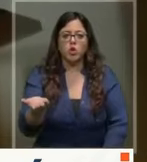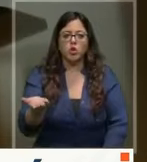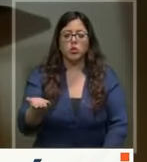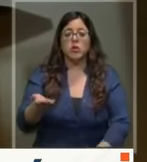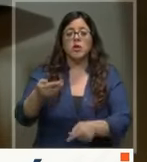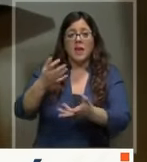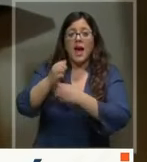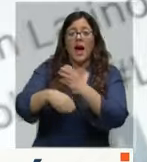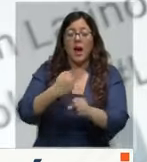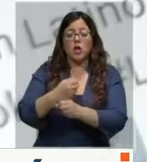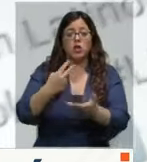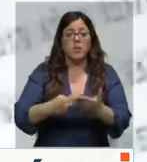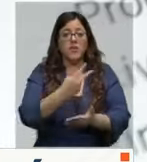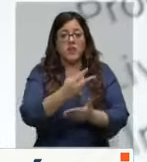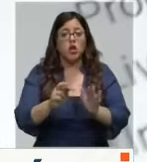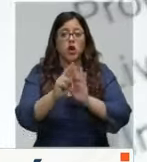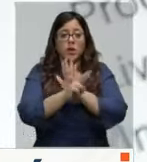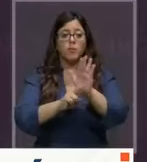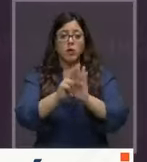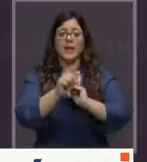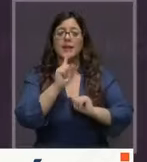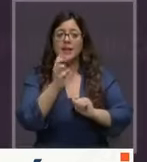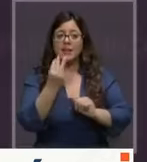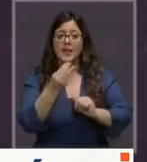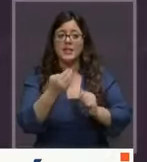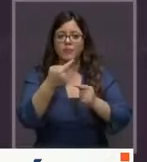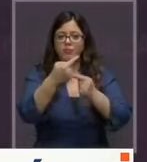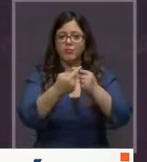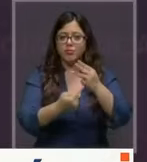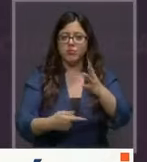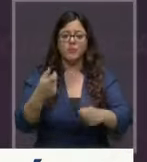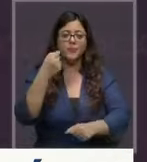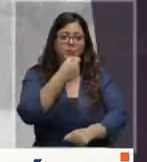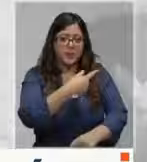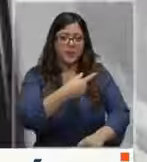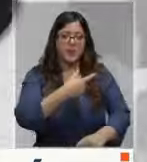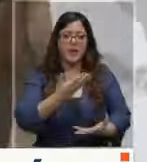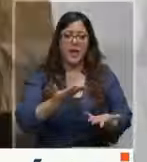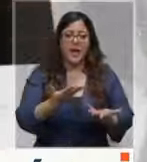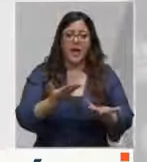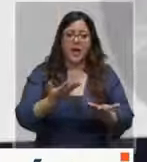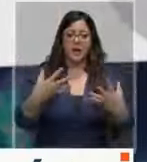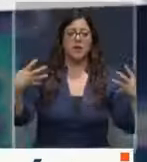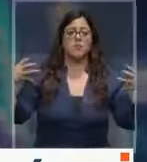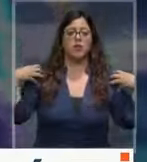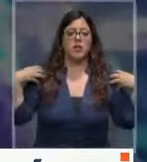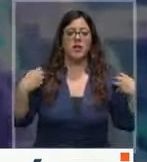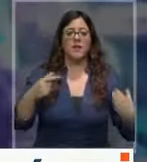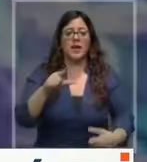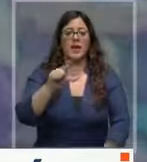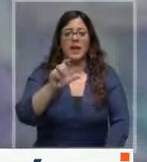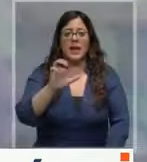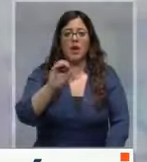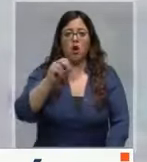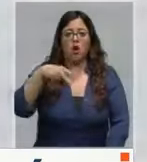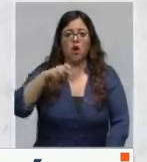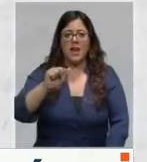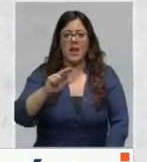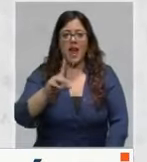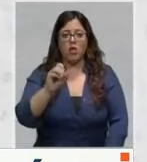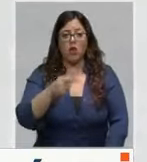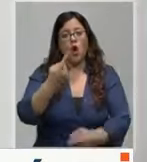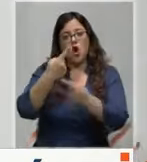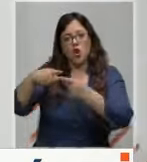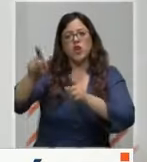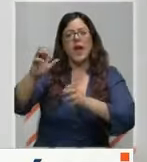de 2022, reportajes de Tele13 reveló una serie de denuncias que tenían como protagonista a Leonardo Viera, esta vez con otra